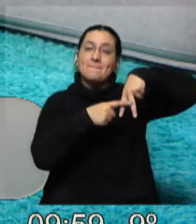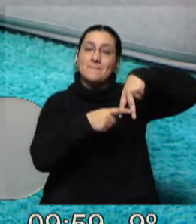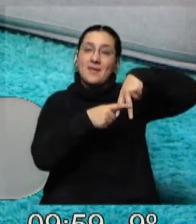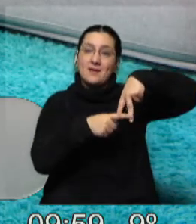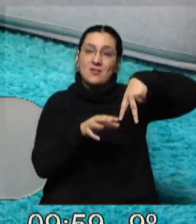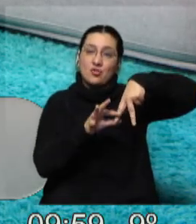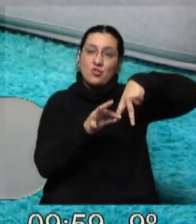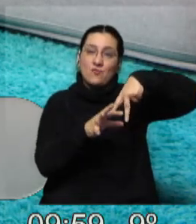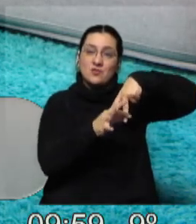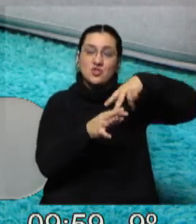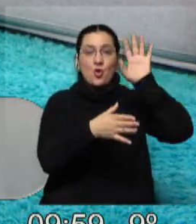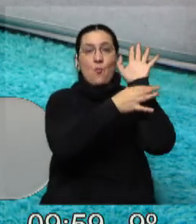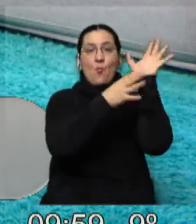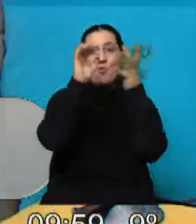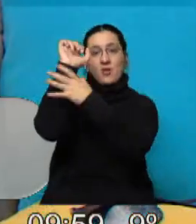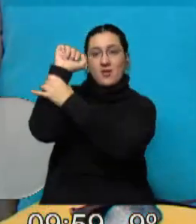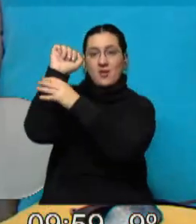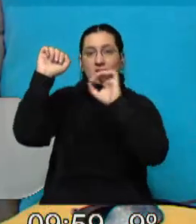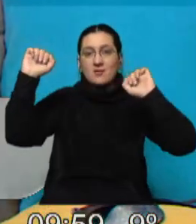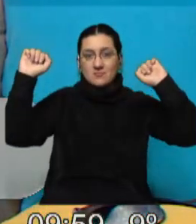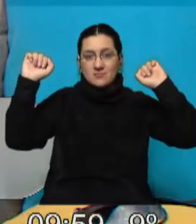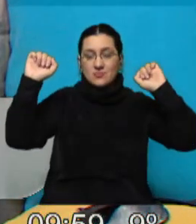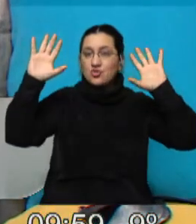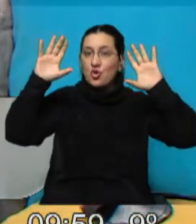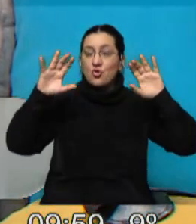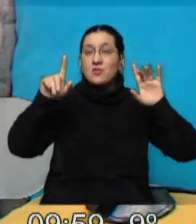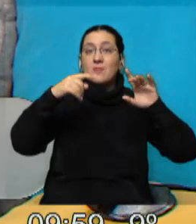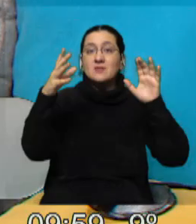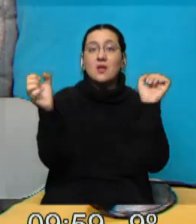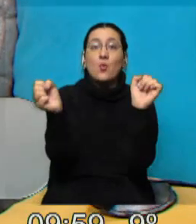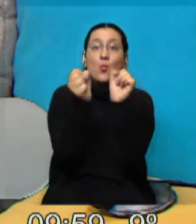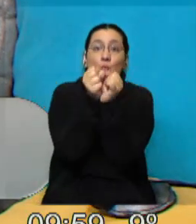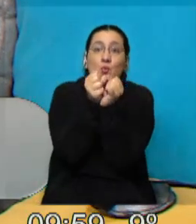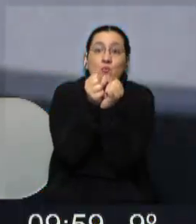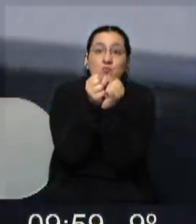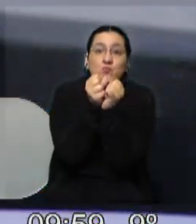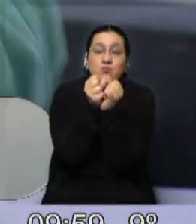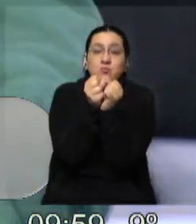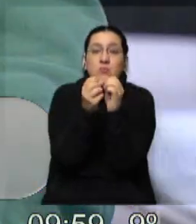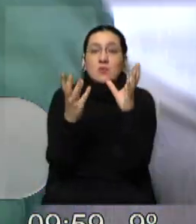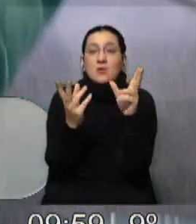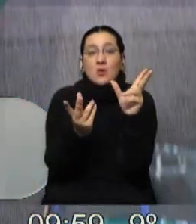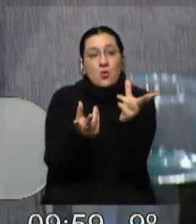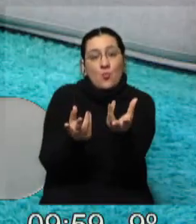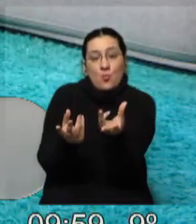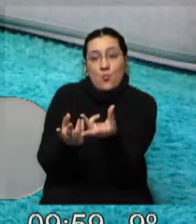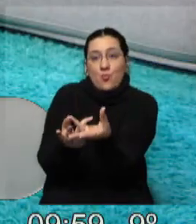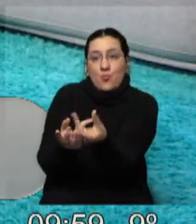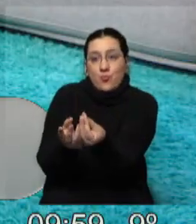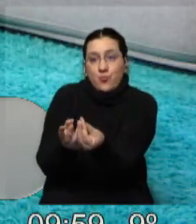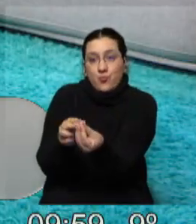Tobillos, muñecas. ¿Todo? Sí. Y después te uno y quedas hecho un... Como cuando cocinas un pollito.